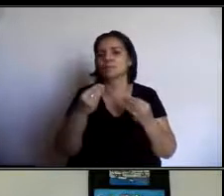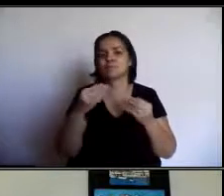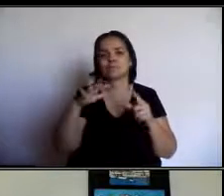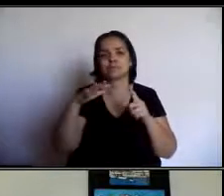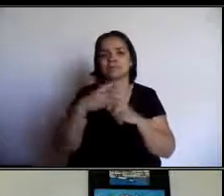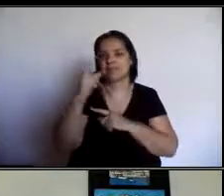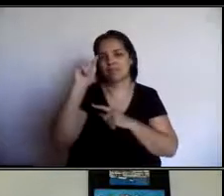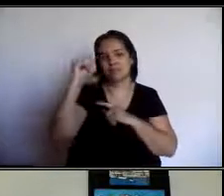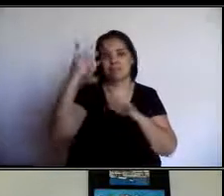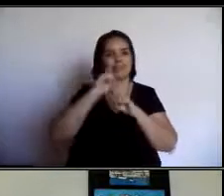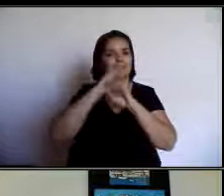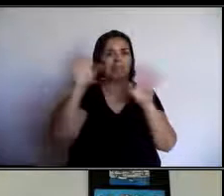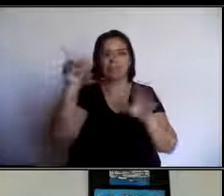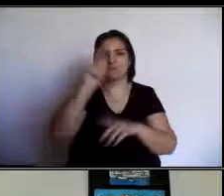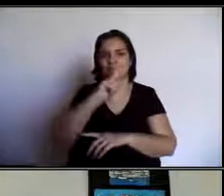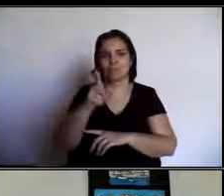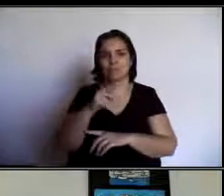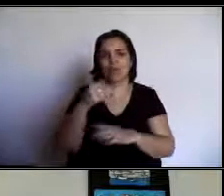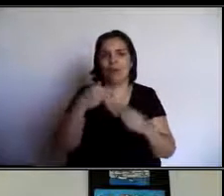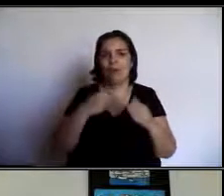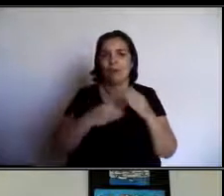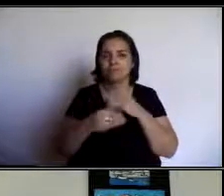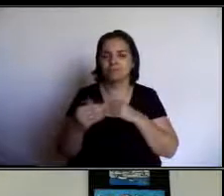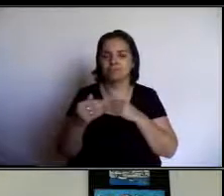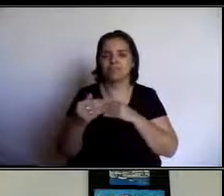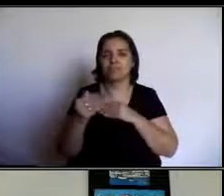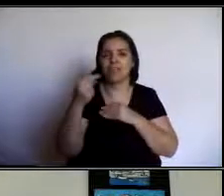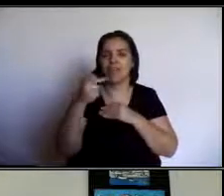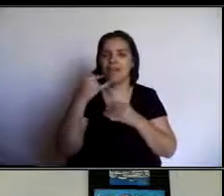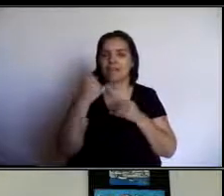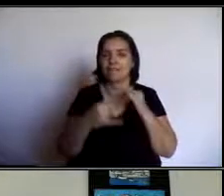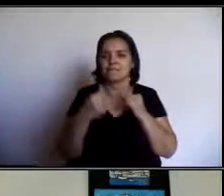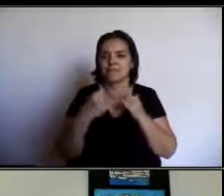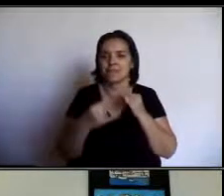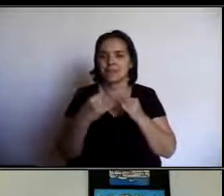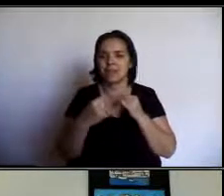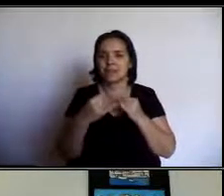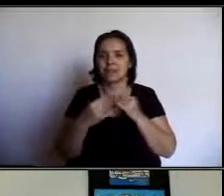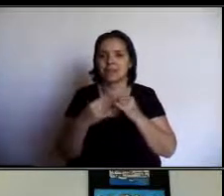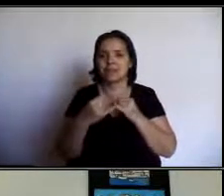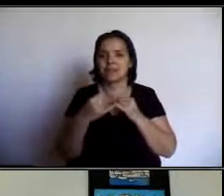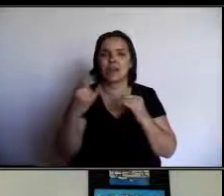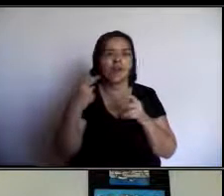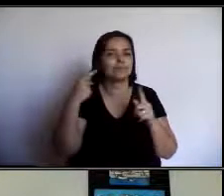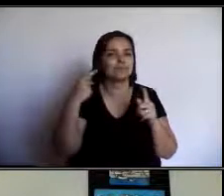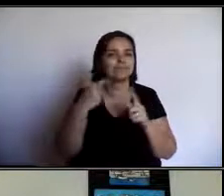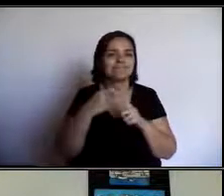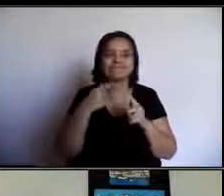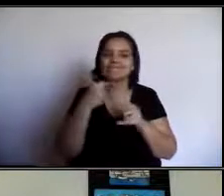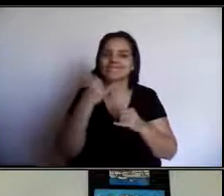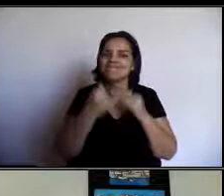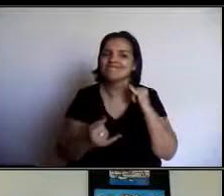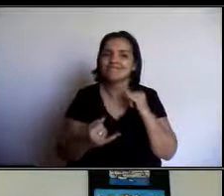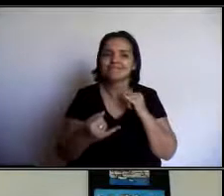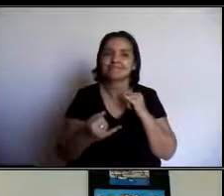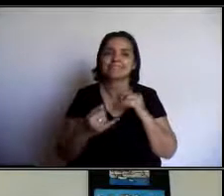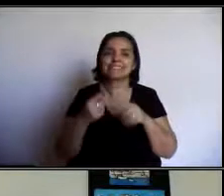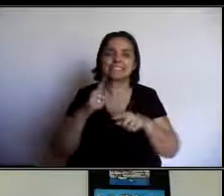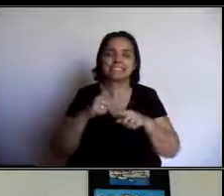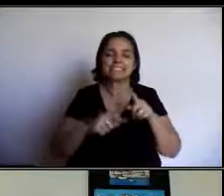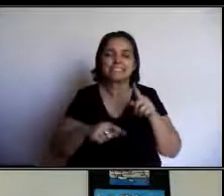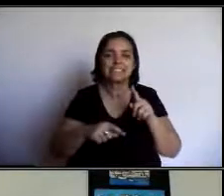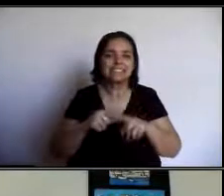no está clara. Y cuando llega al final, al destinatario final, y hay veces que queda